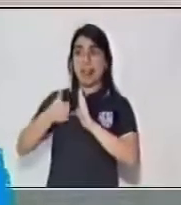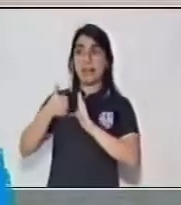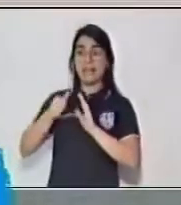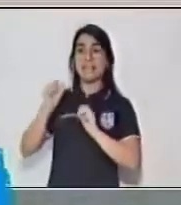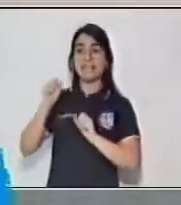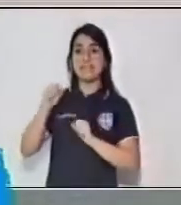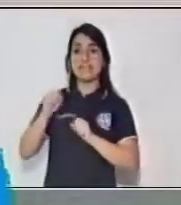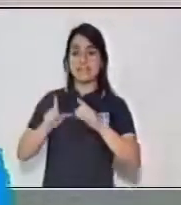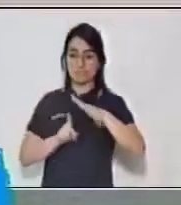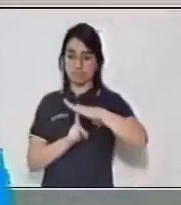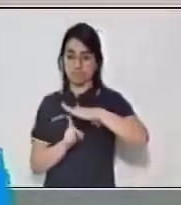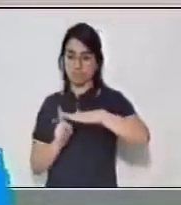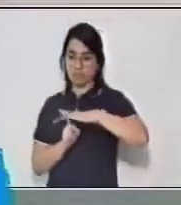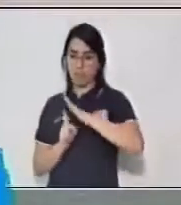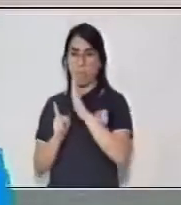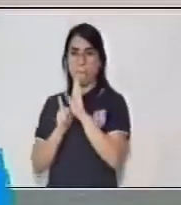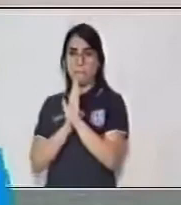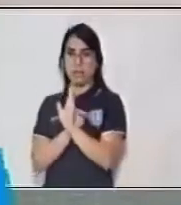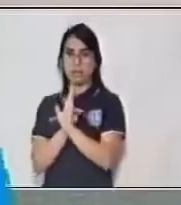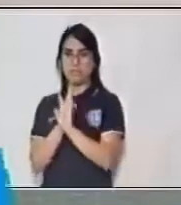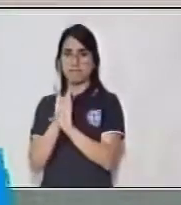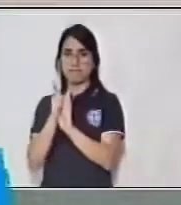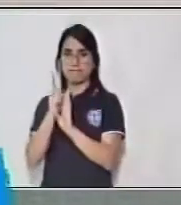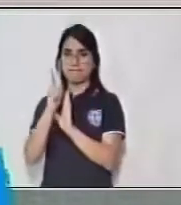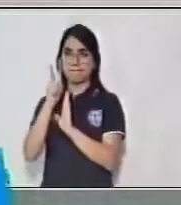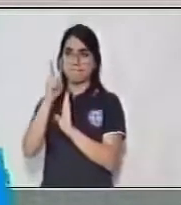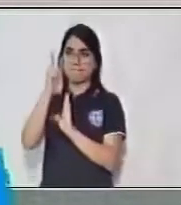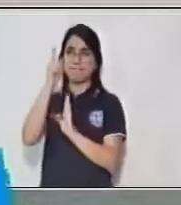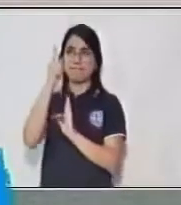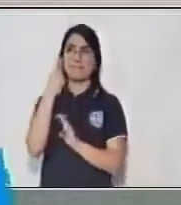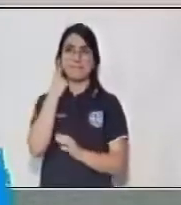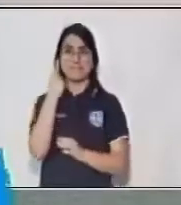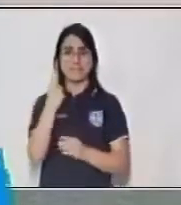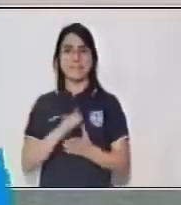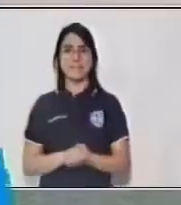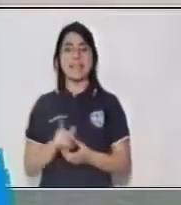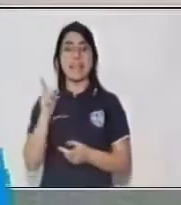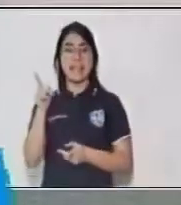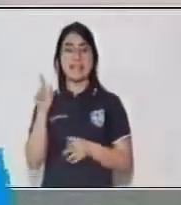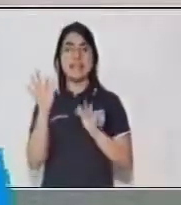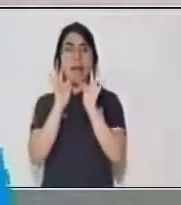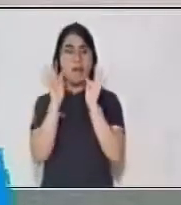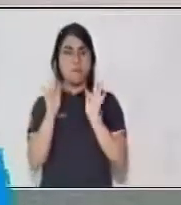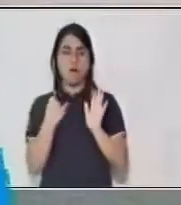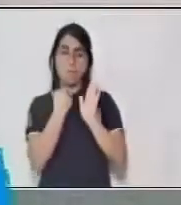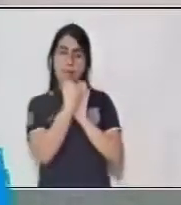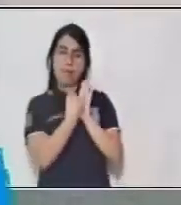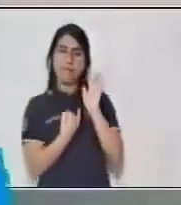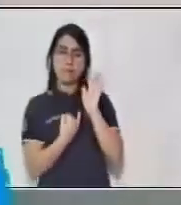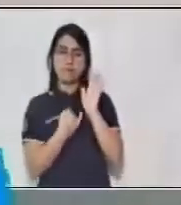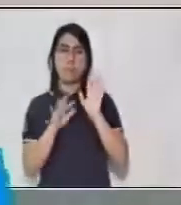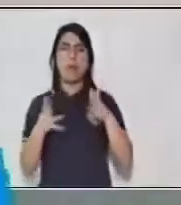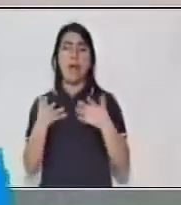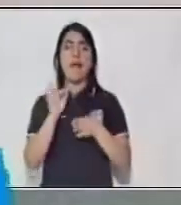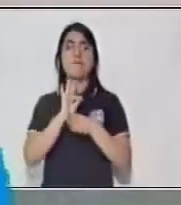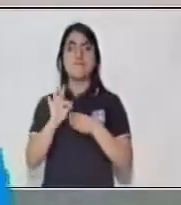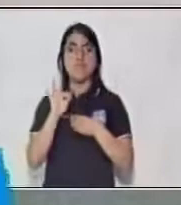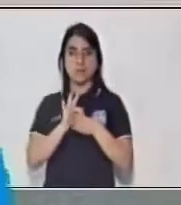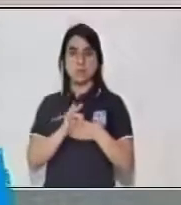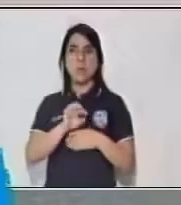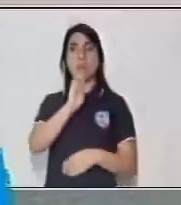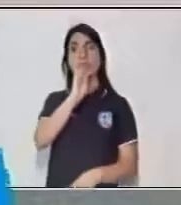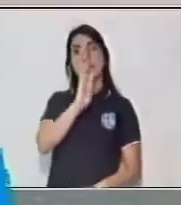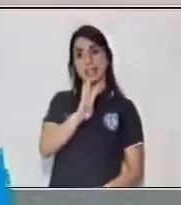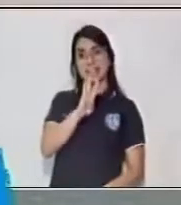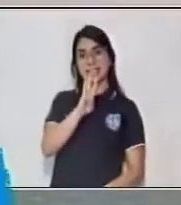funciones exponenciales. Esta es la gráfica para la función 3 elevado a la